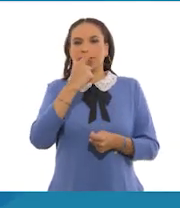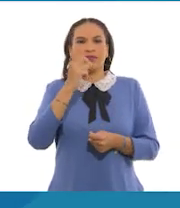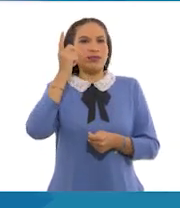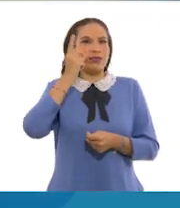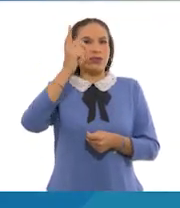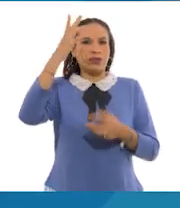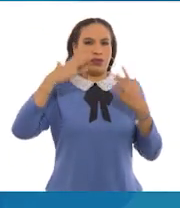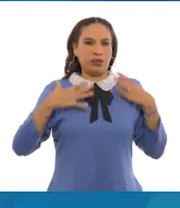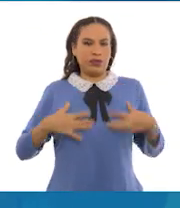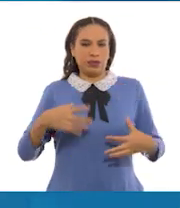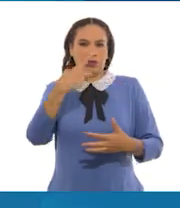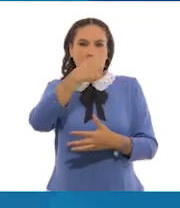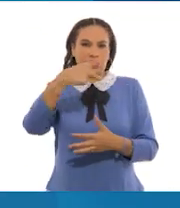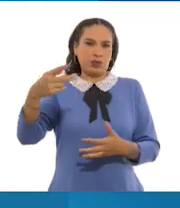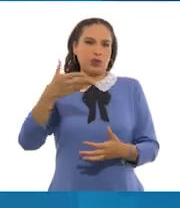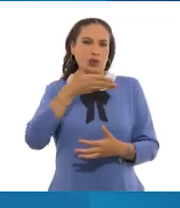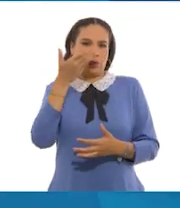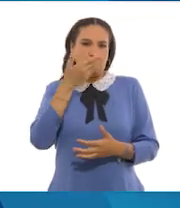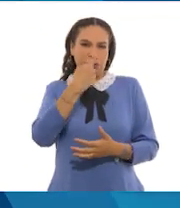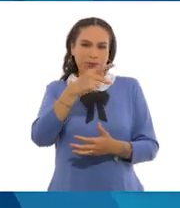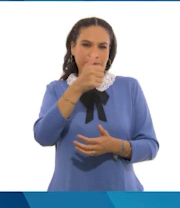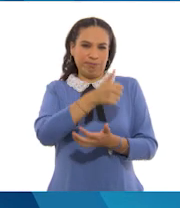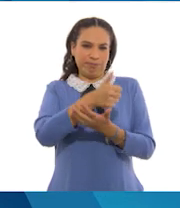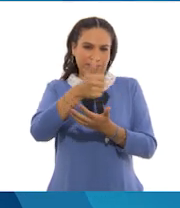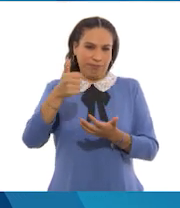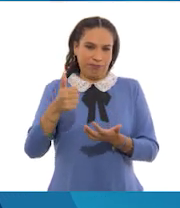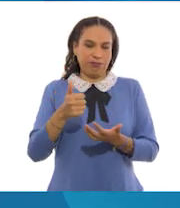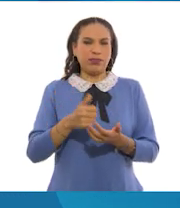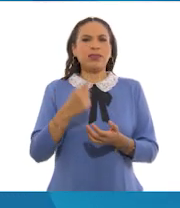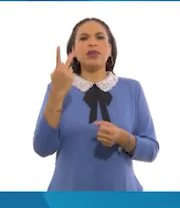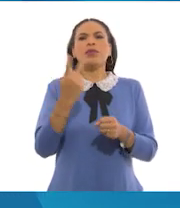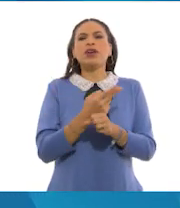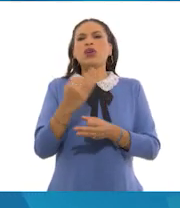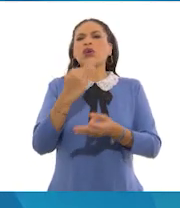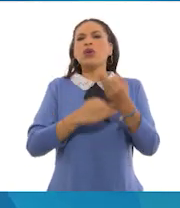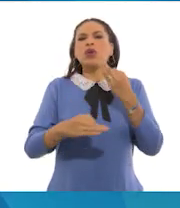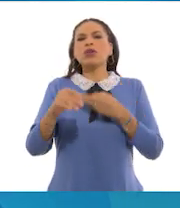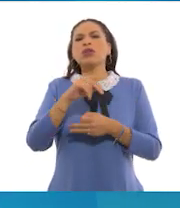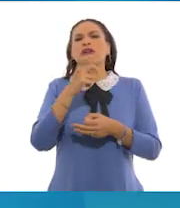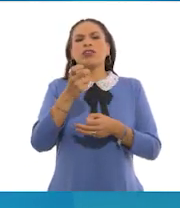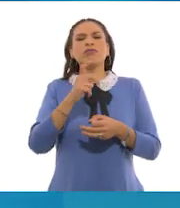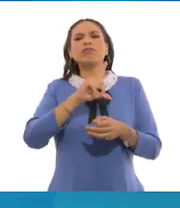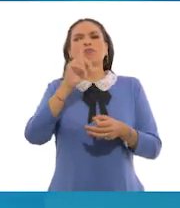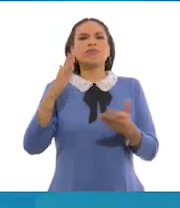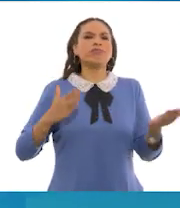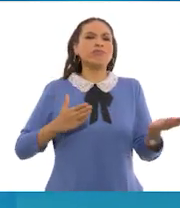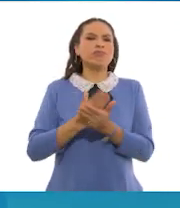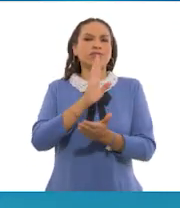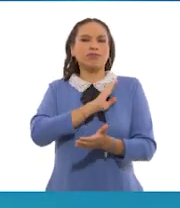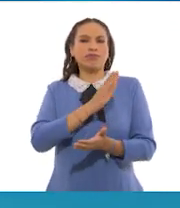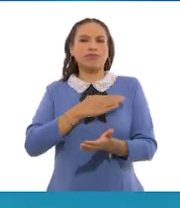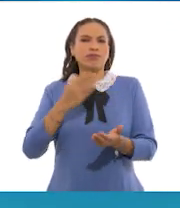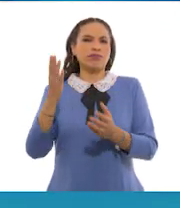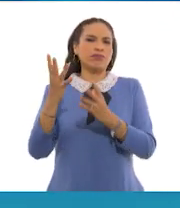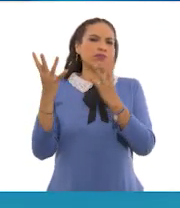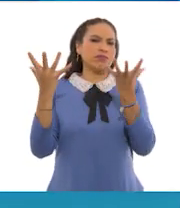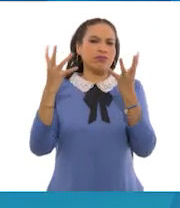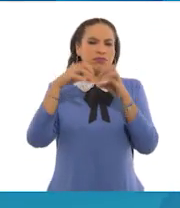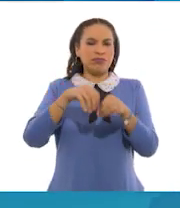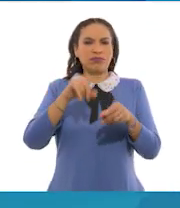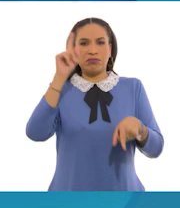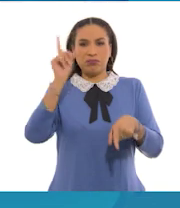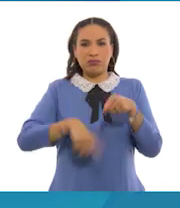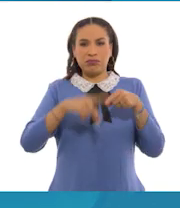dioses y vestimentas propias. Oiga, maestra, ¿y qué pasó con todo eso después de la conquista de los españoles y sus aliados? ¿Desaparecieron